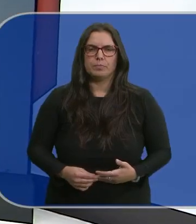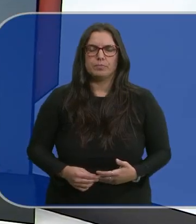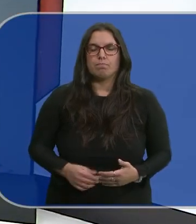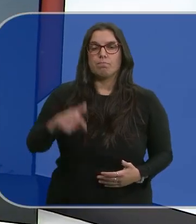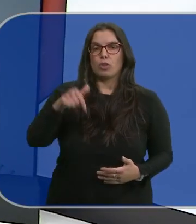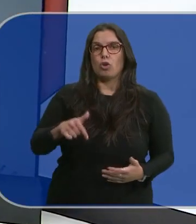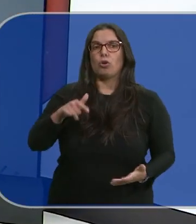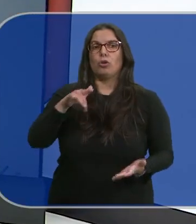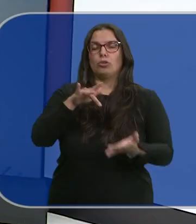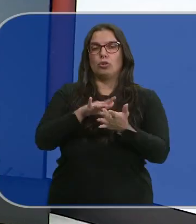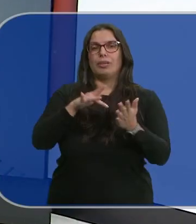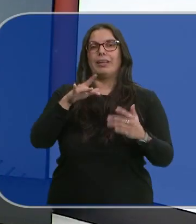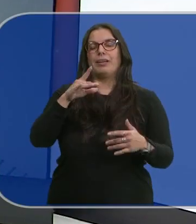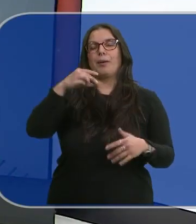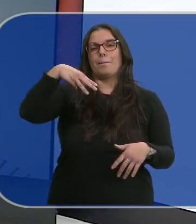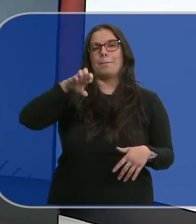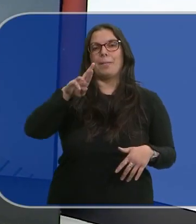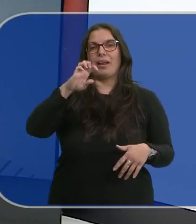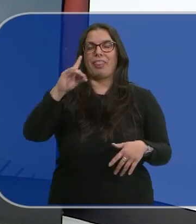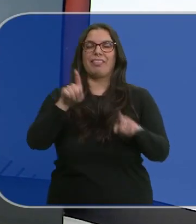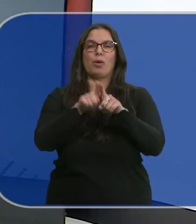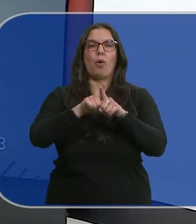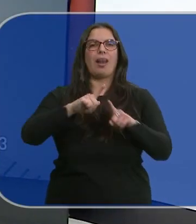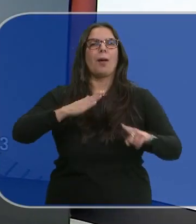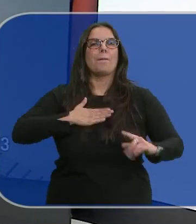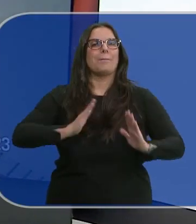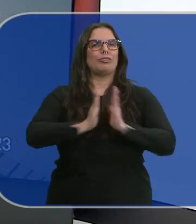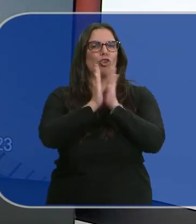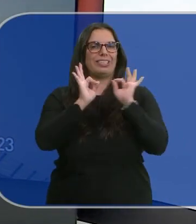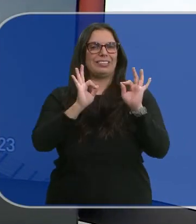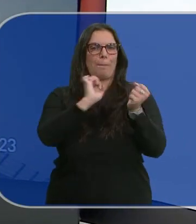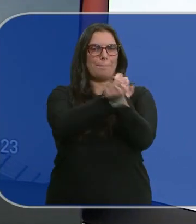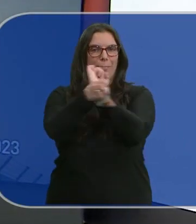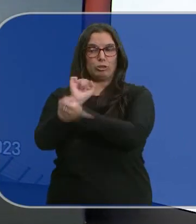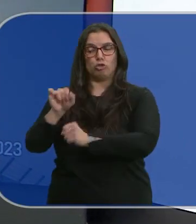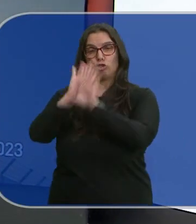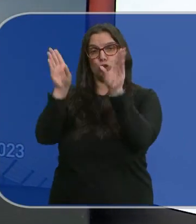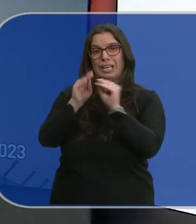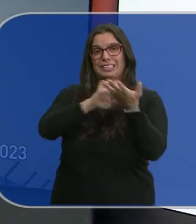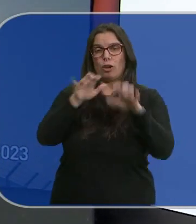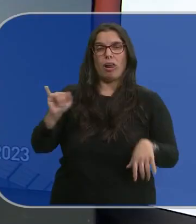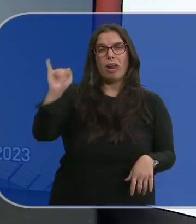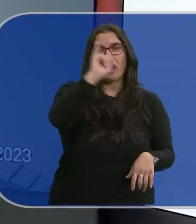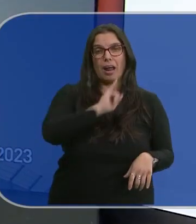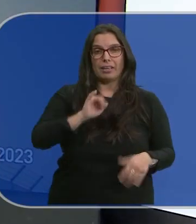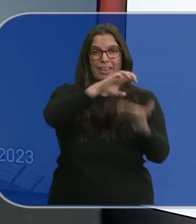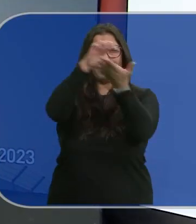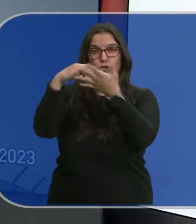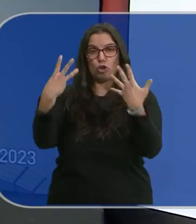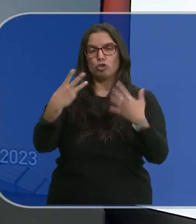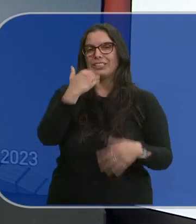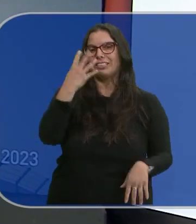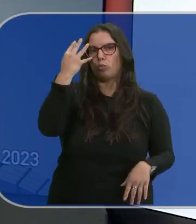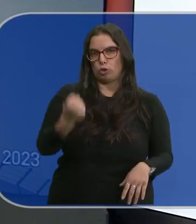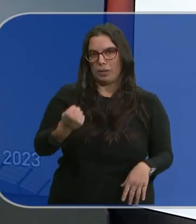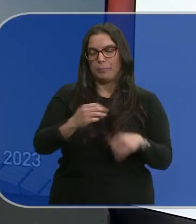Hoy se celebra la Merced, patrona de los presos, y estos que ven son los reclusos que hay en Castilla y León. En total, en los 8 centros casi